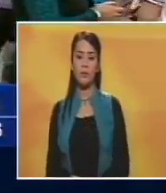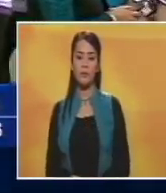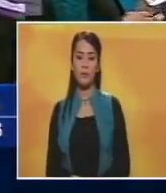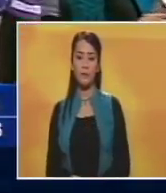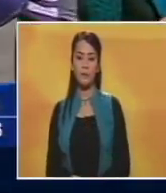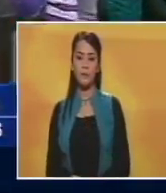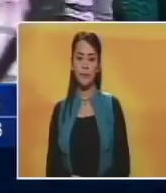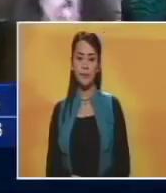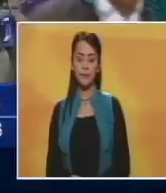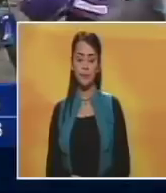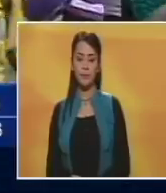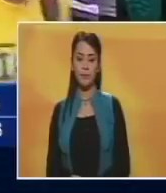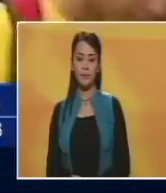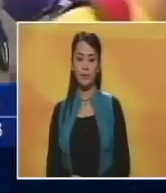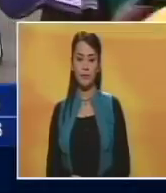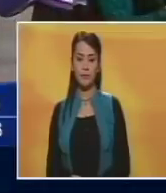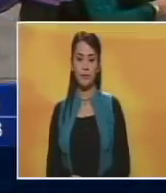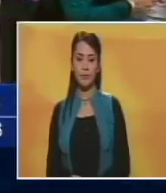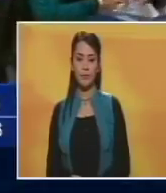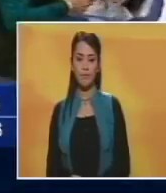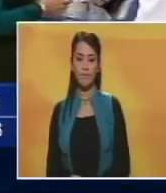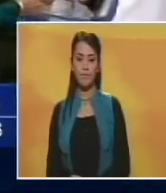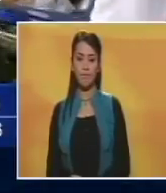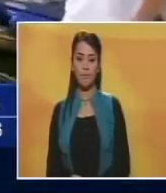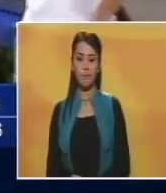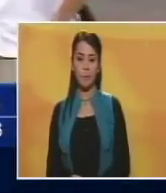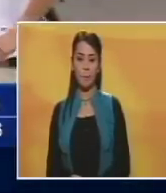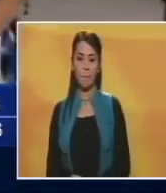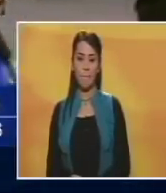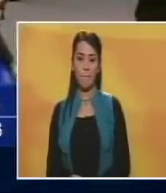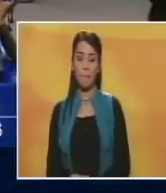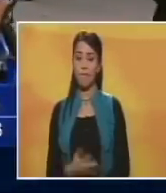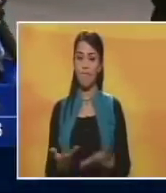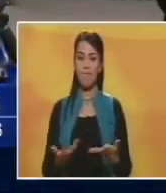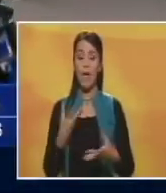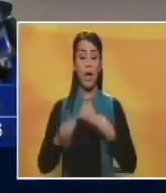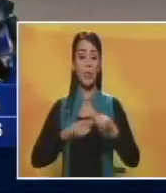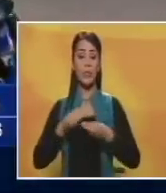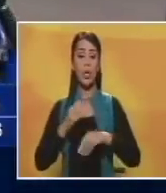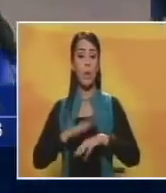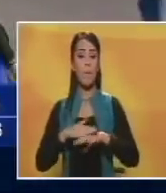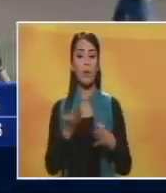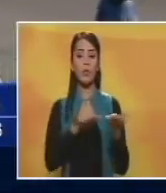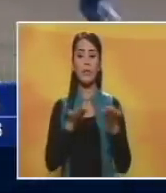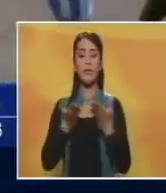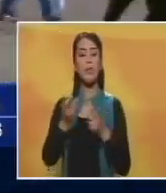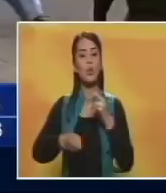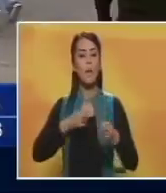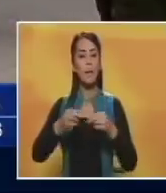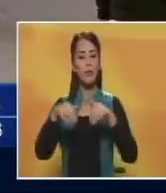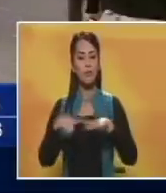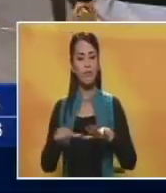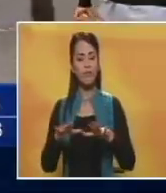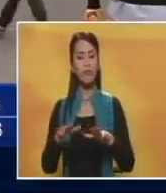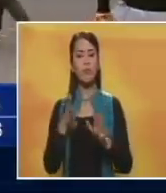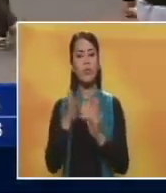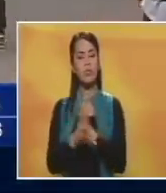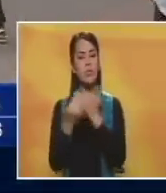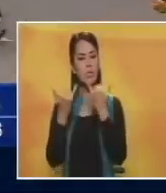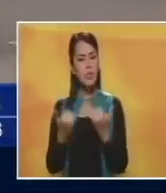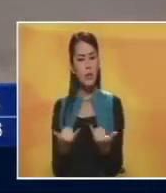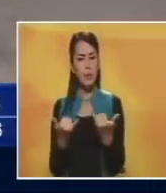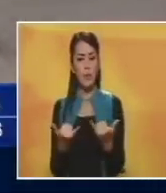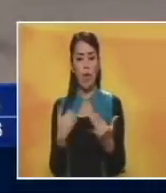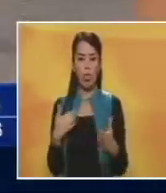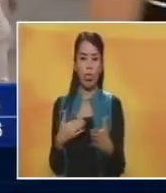que tienen que hacerlo así porque el servicio del metro fue suspendido y muchos están